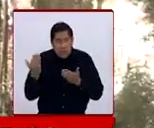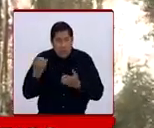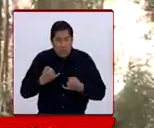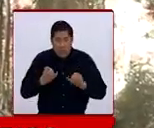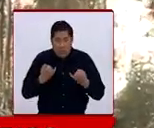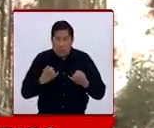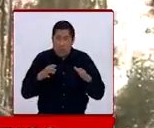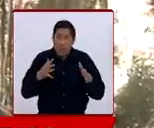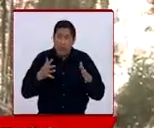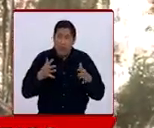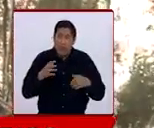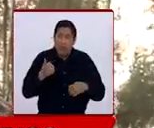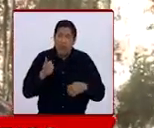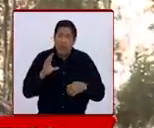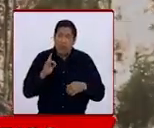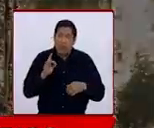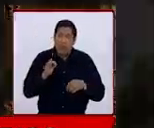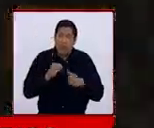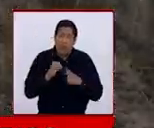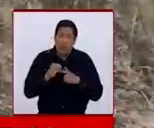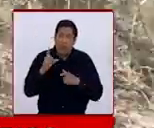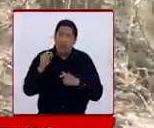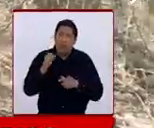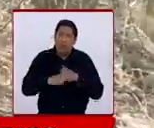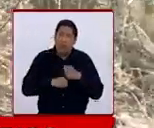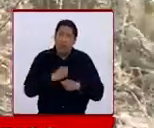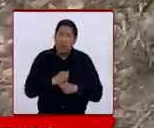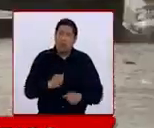esta jovencita de aproximadamente 18 a 20 años.